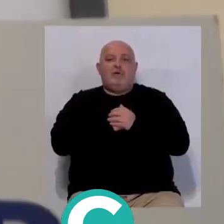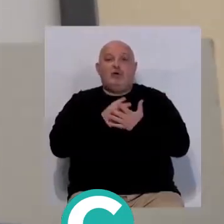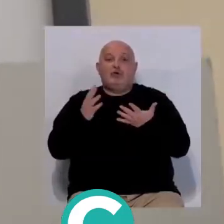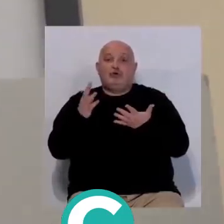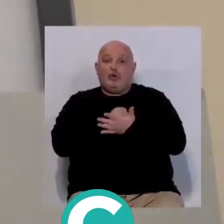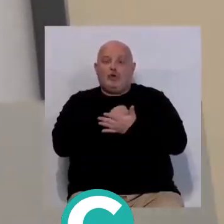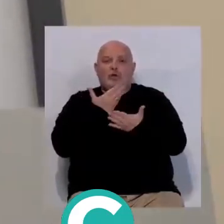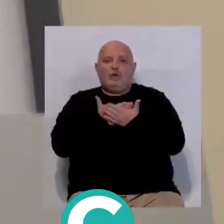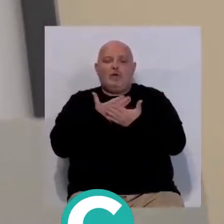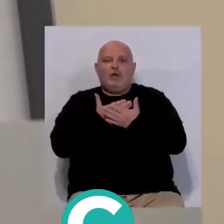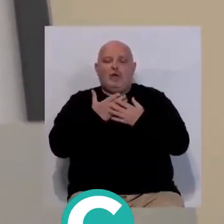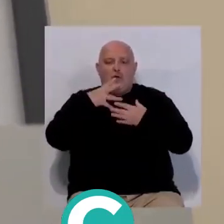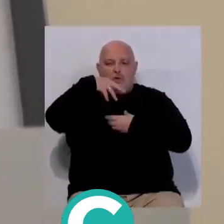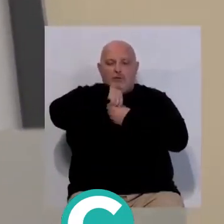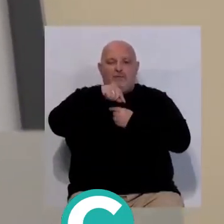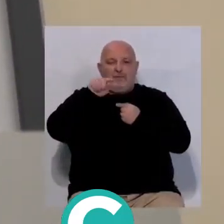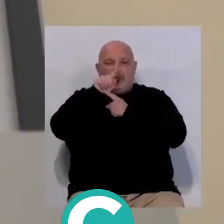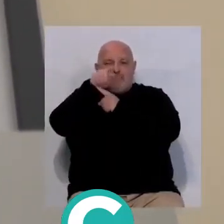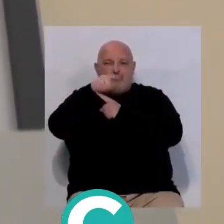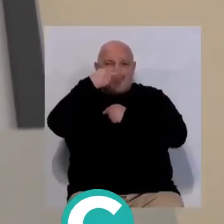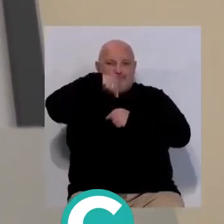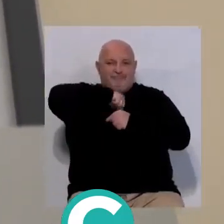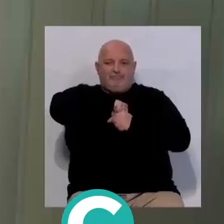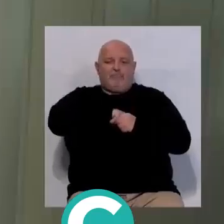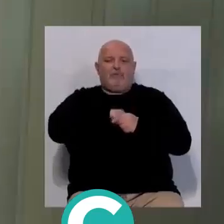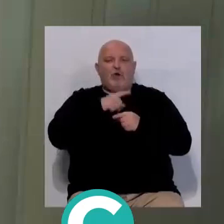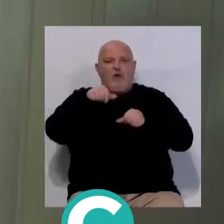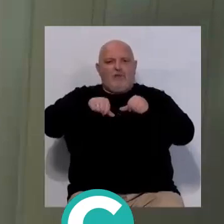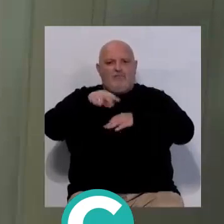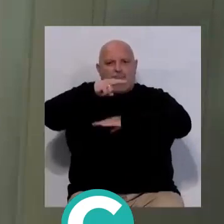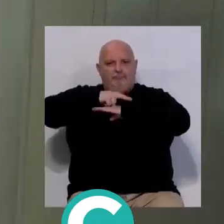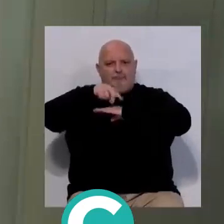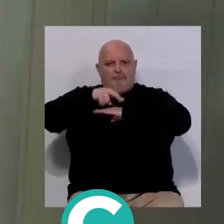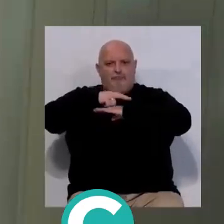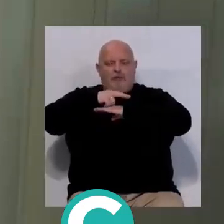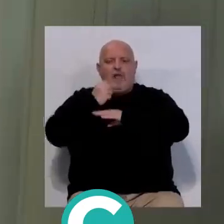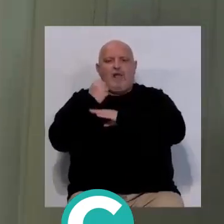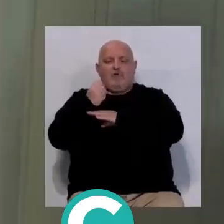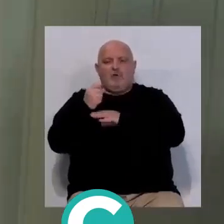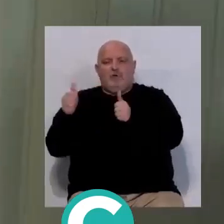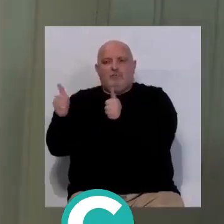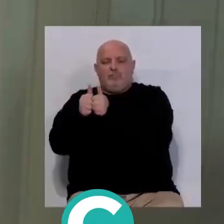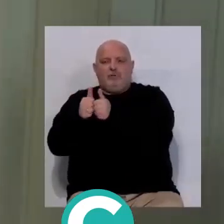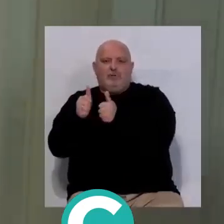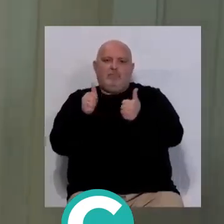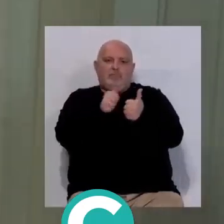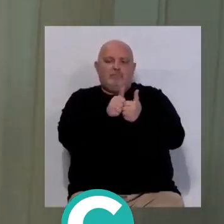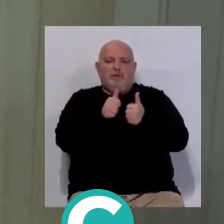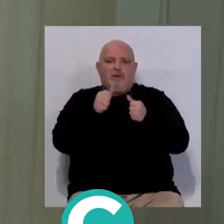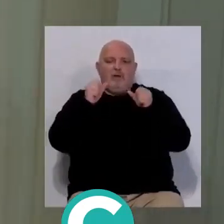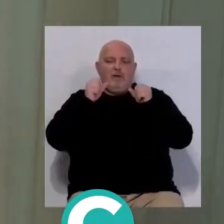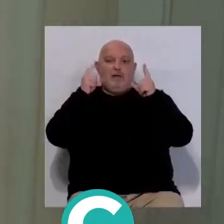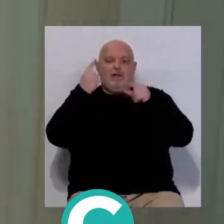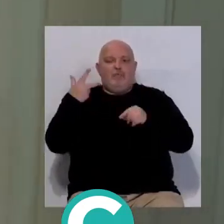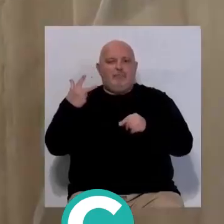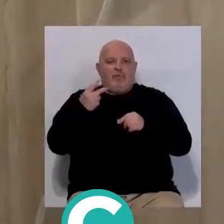las exploraciones, sean broncoscopias o sean ecobroncoscopias, se hacen en quirófano con apoyo del anestesista y con sedación consciente.